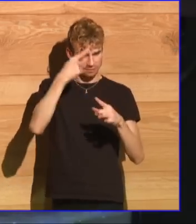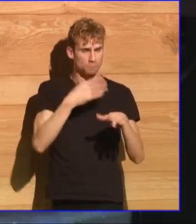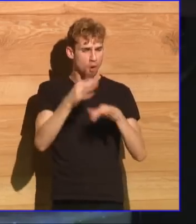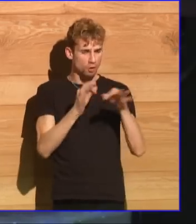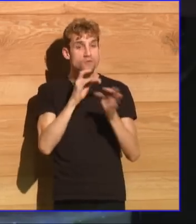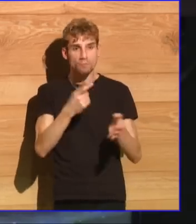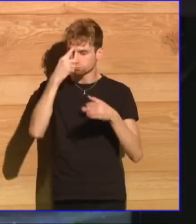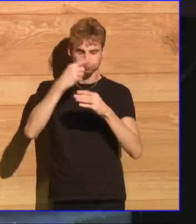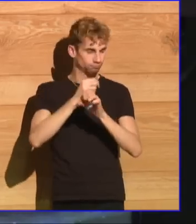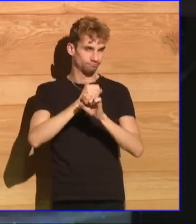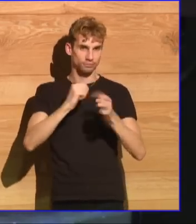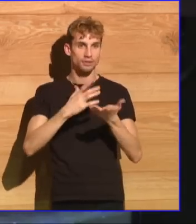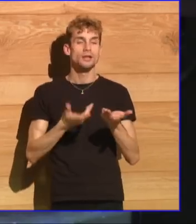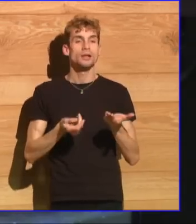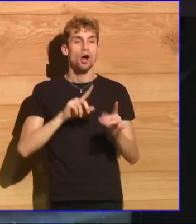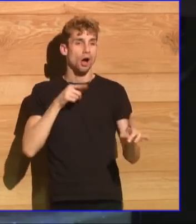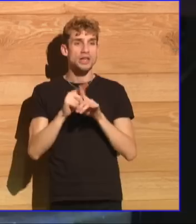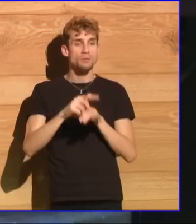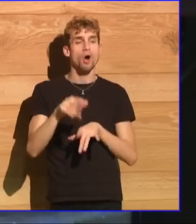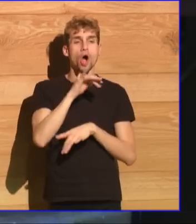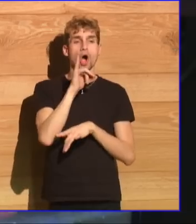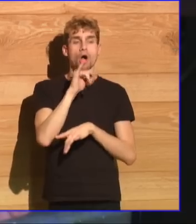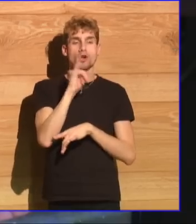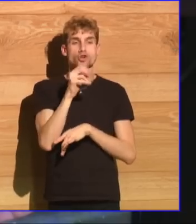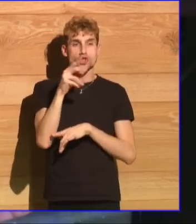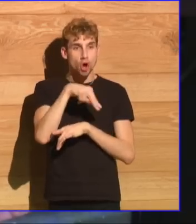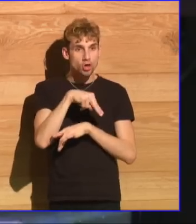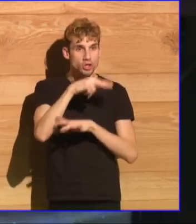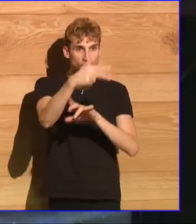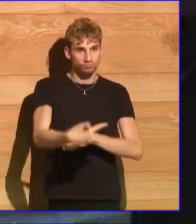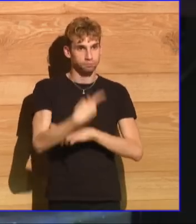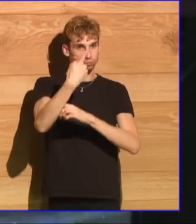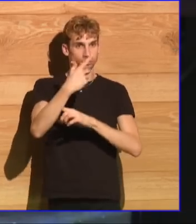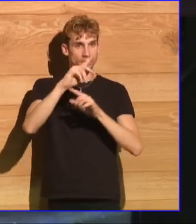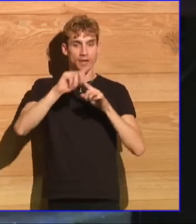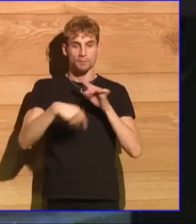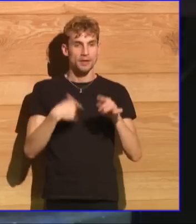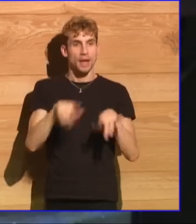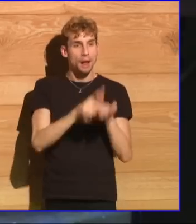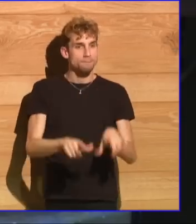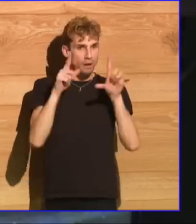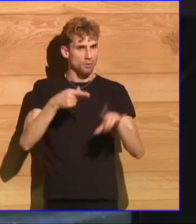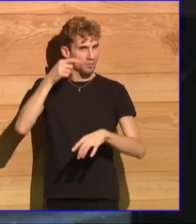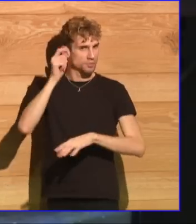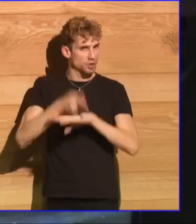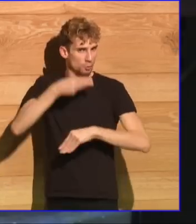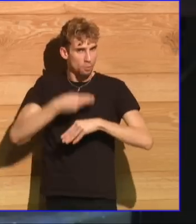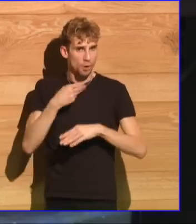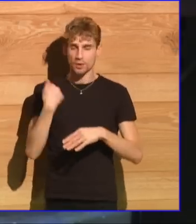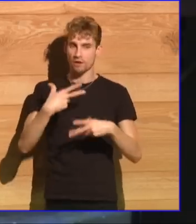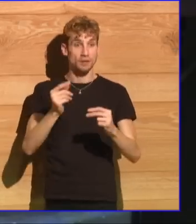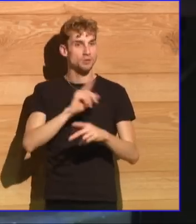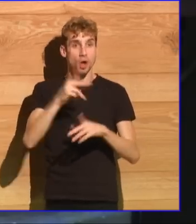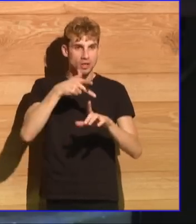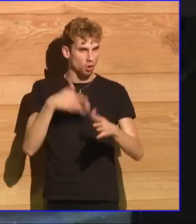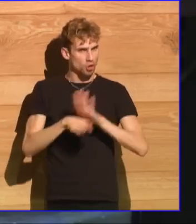para acabar mostrando el rostro de John Goodman, y cuando dices aquí ya acabó el plano de un grandísimo director, él sigue, da la vuelta sobre John Goodman